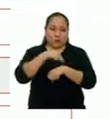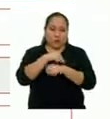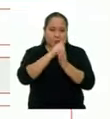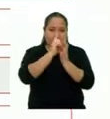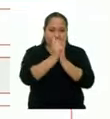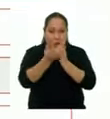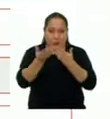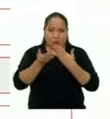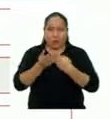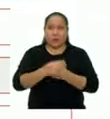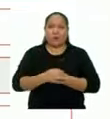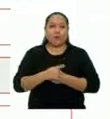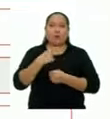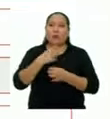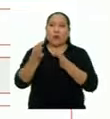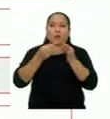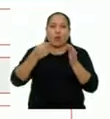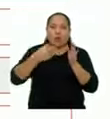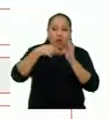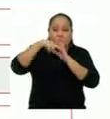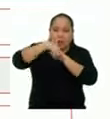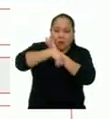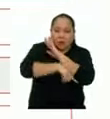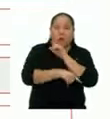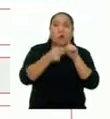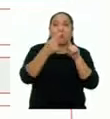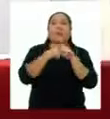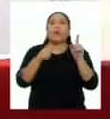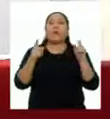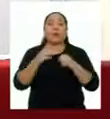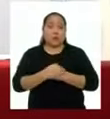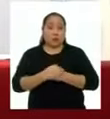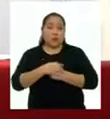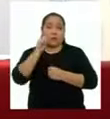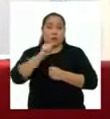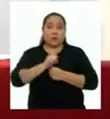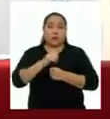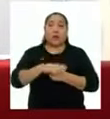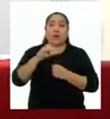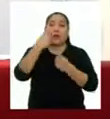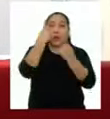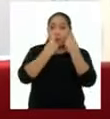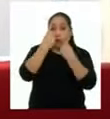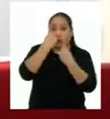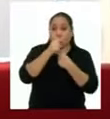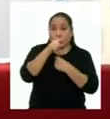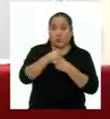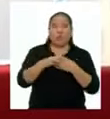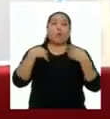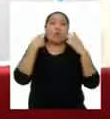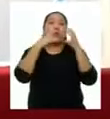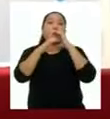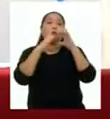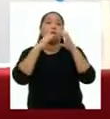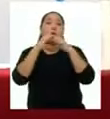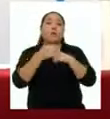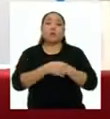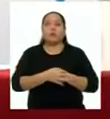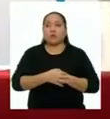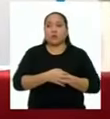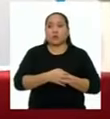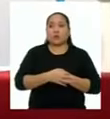otorgado, no me puedo explayar en estos temas, pero con gusto en las preguntas que haya podemos conversar sobre